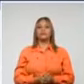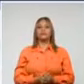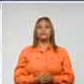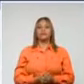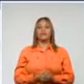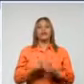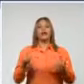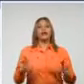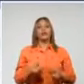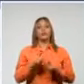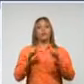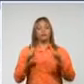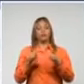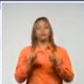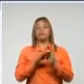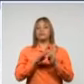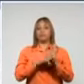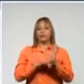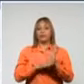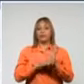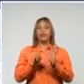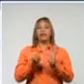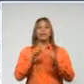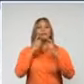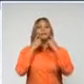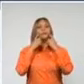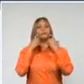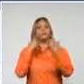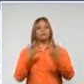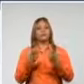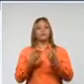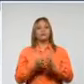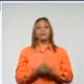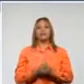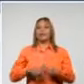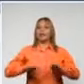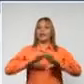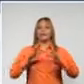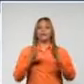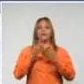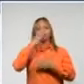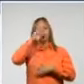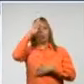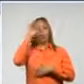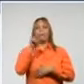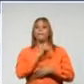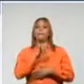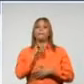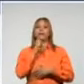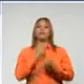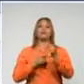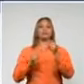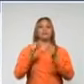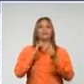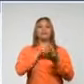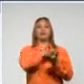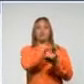cumplimos con la actividad, pues es muy importante en toda Cuba, pero en estos lugares con una